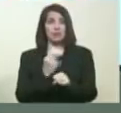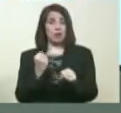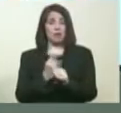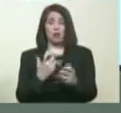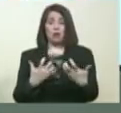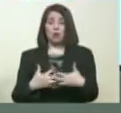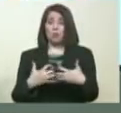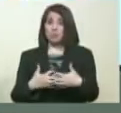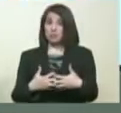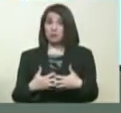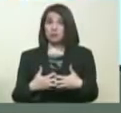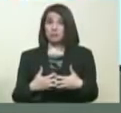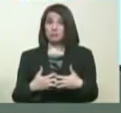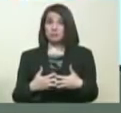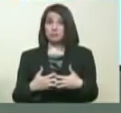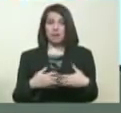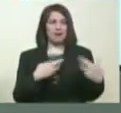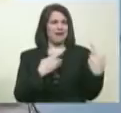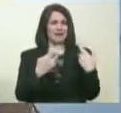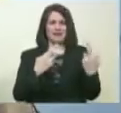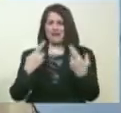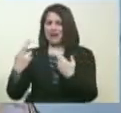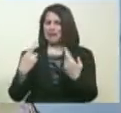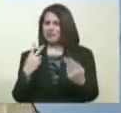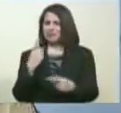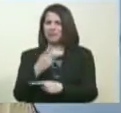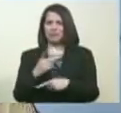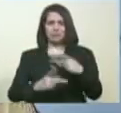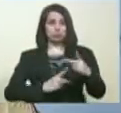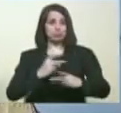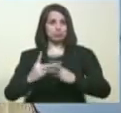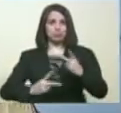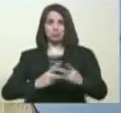empresarios. Relación productiva de trabajo.